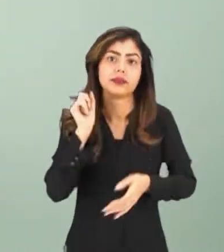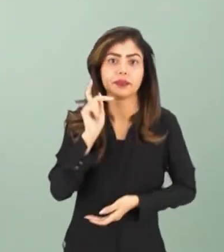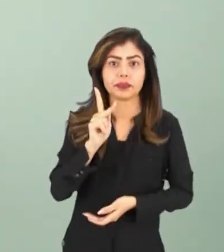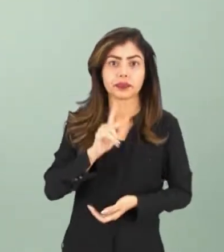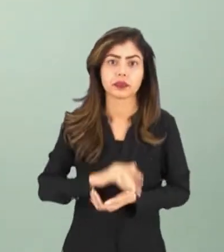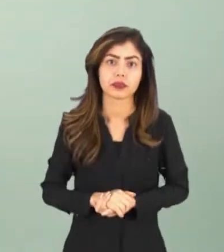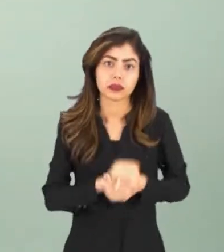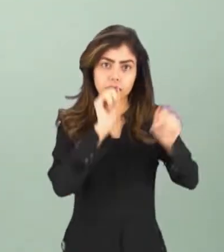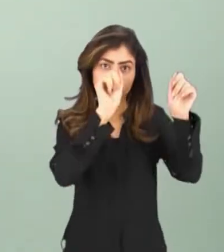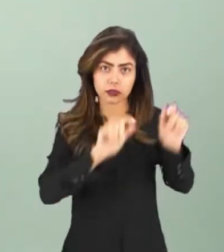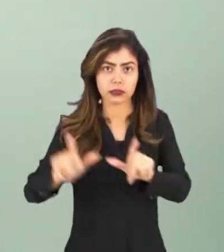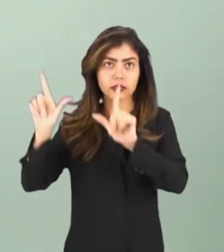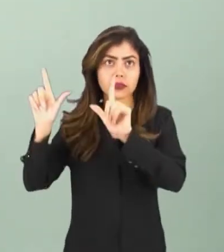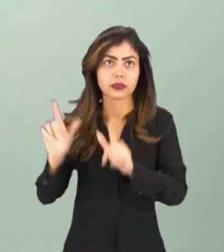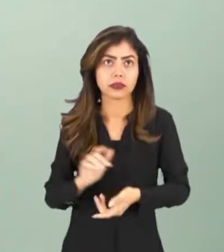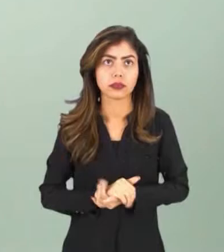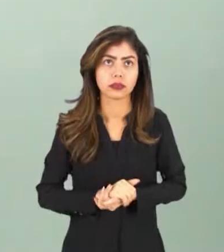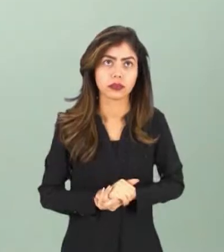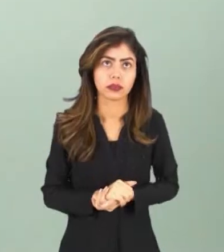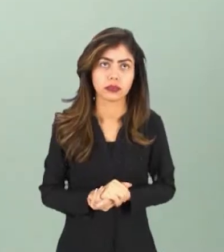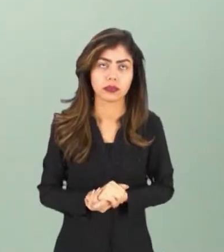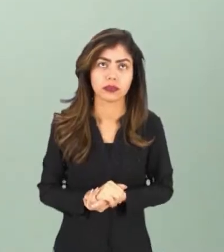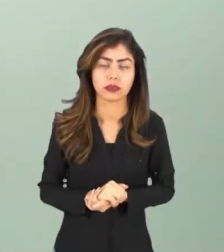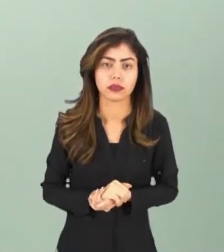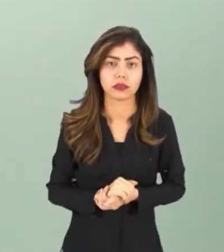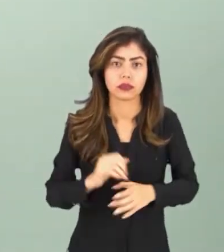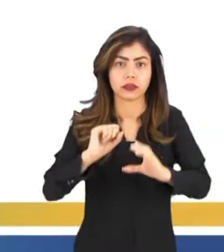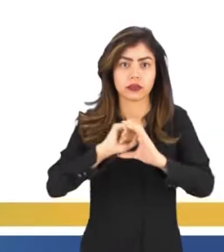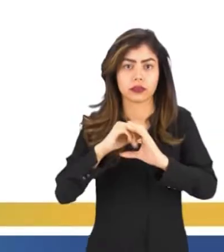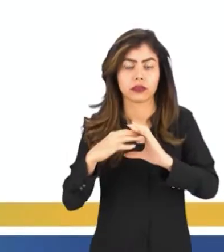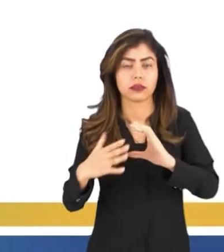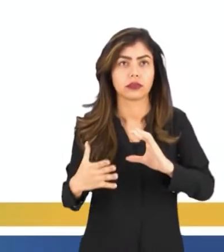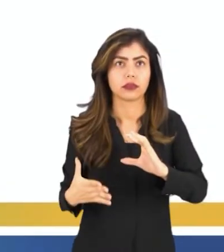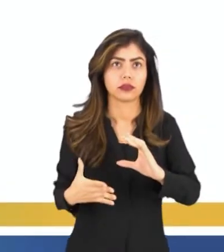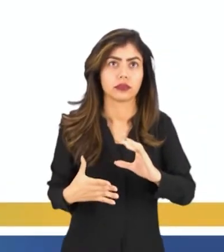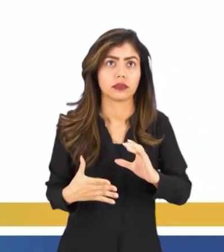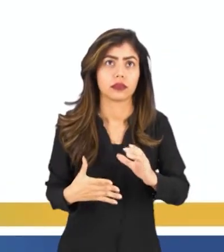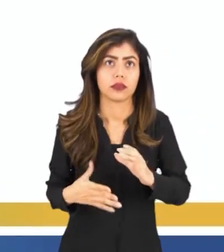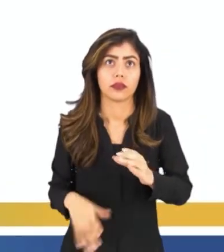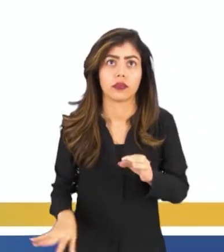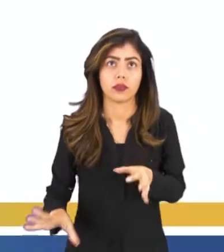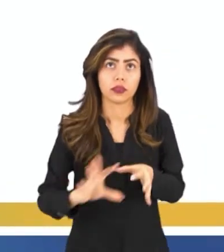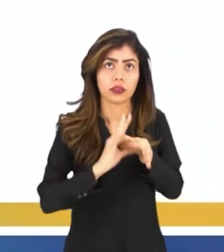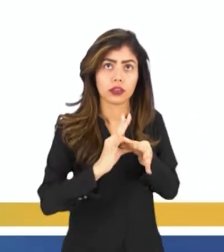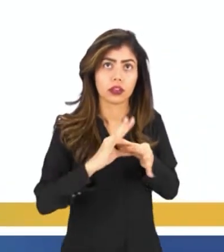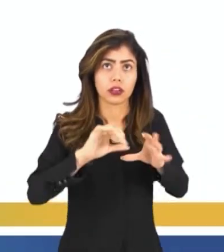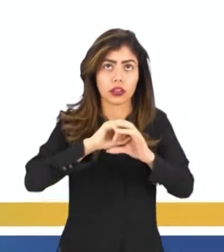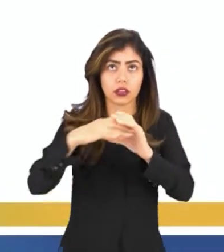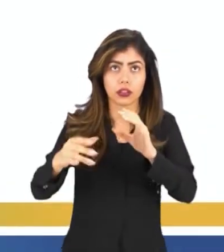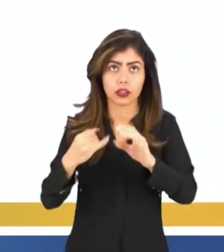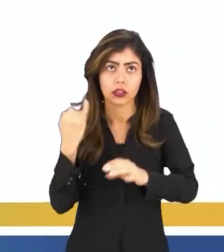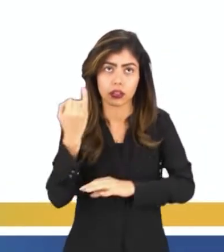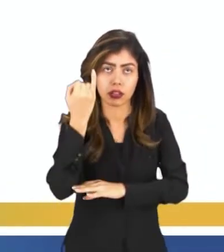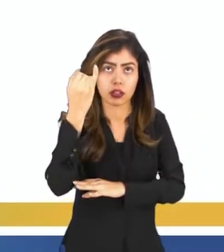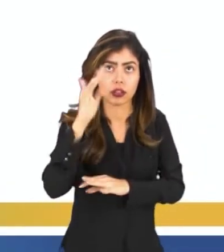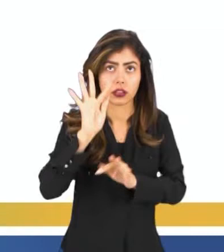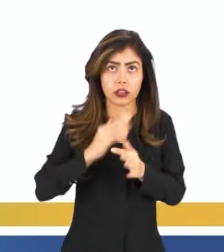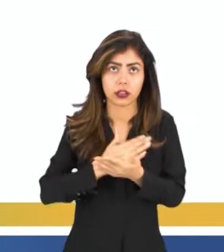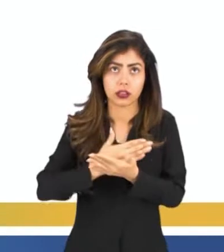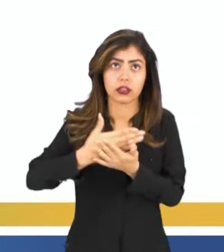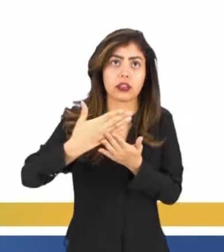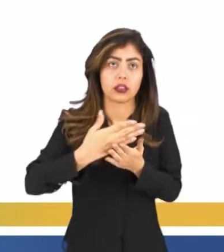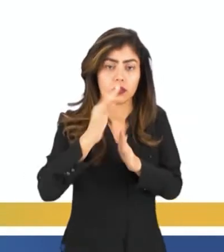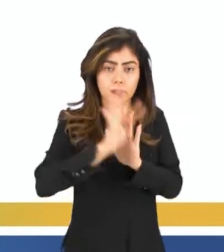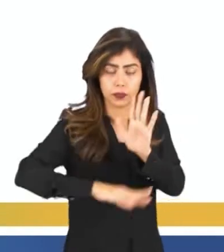vamos por los tres las características los conectores de conclusión se caracterizan por la